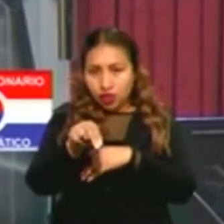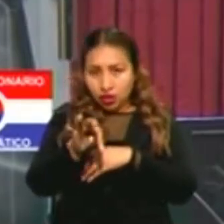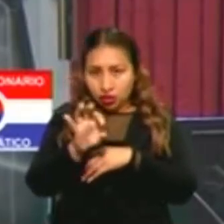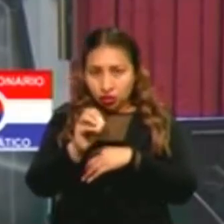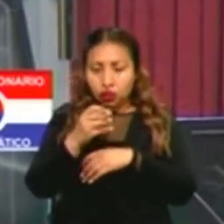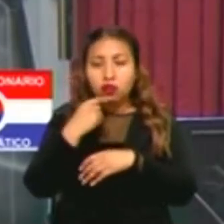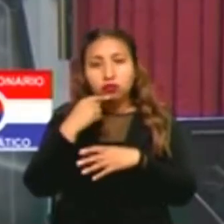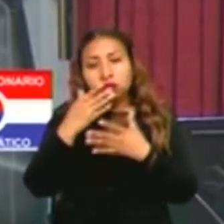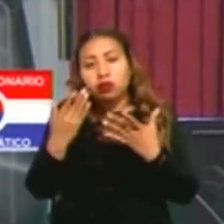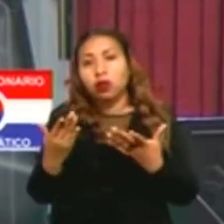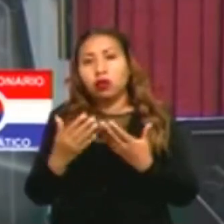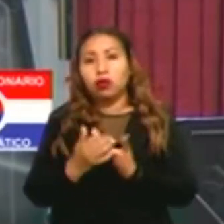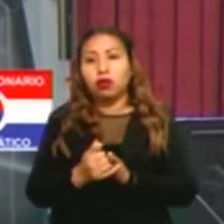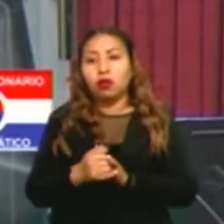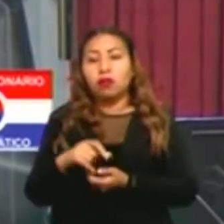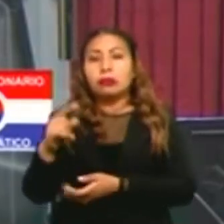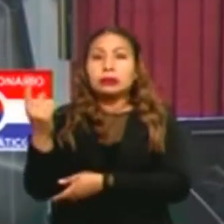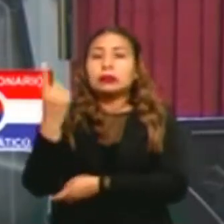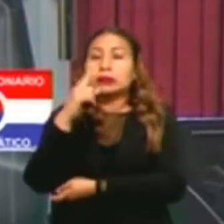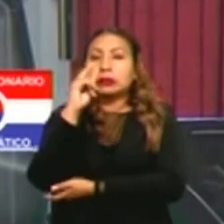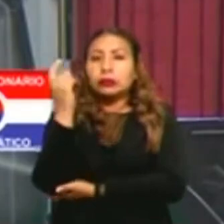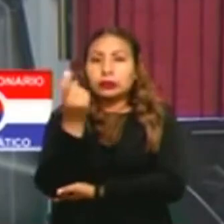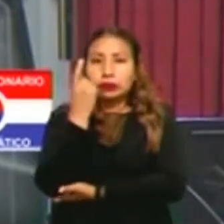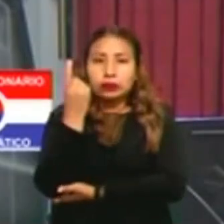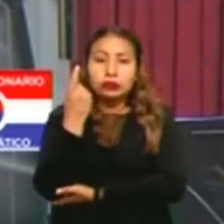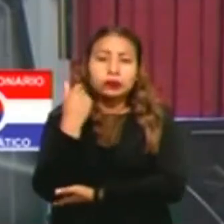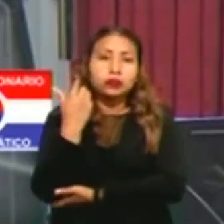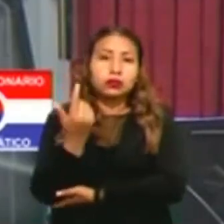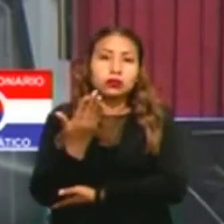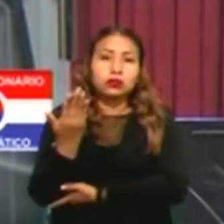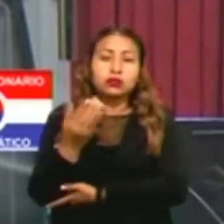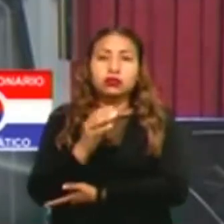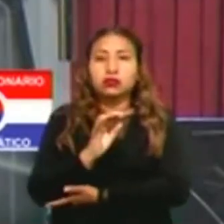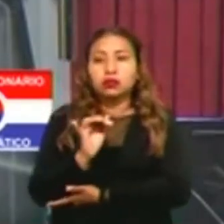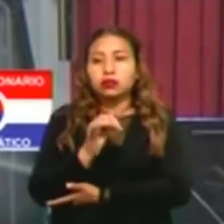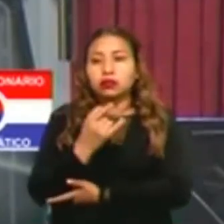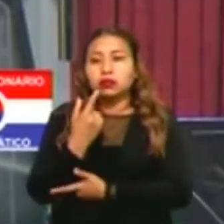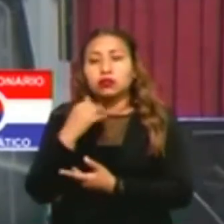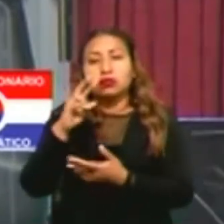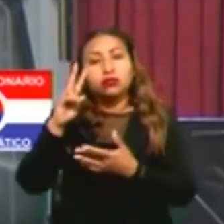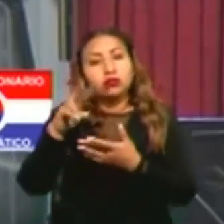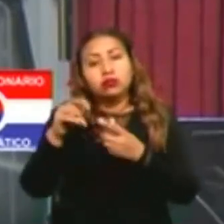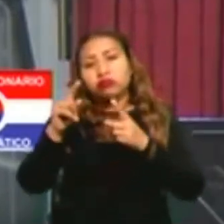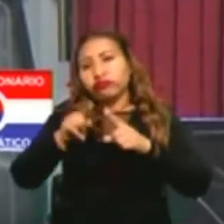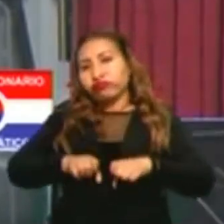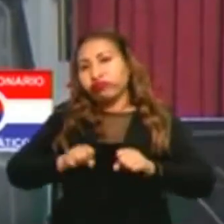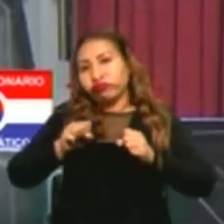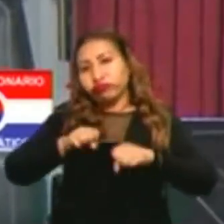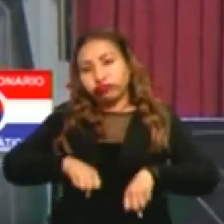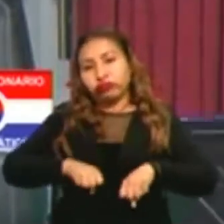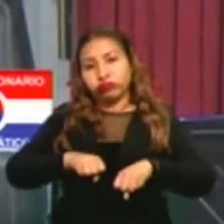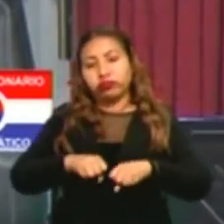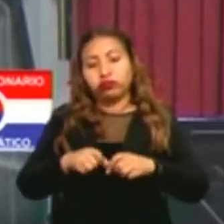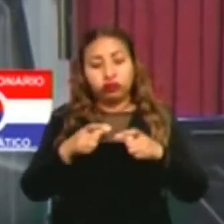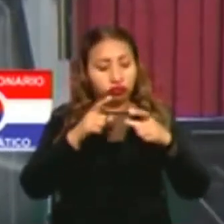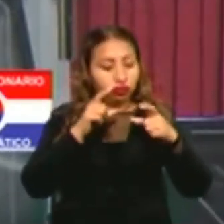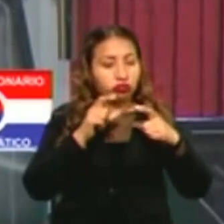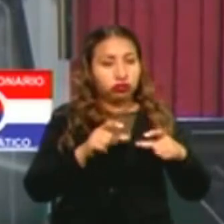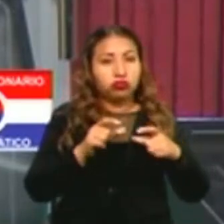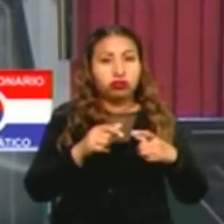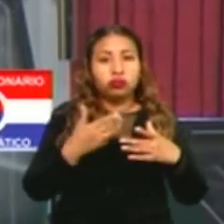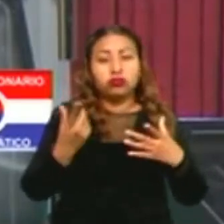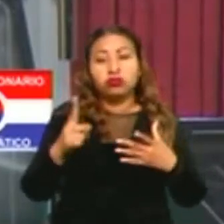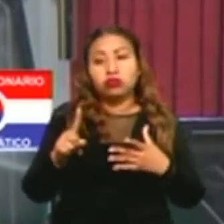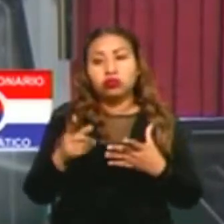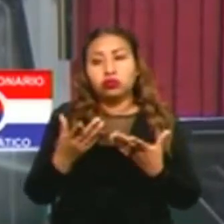pero que lastimosamente siempre por la falta de recursos los mismos no han podido ser certificados debido a